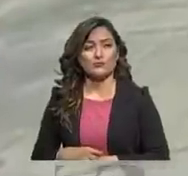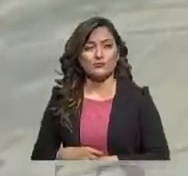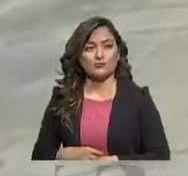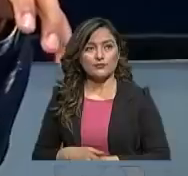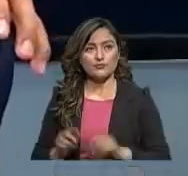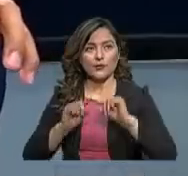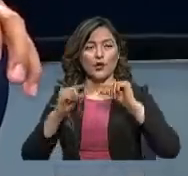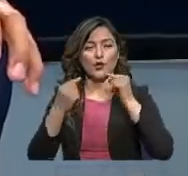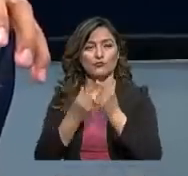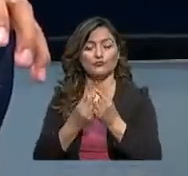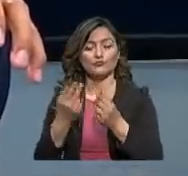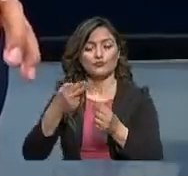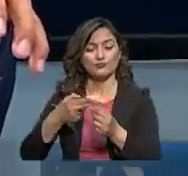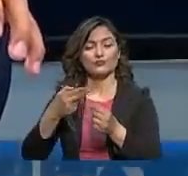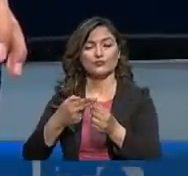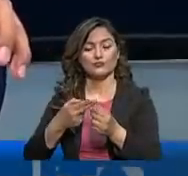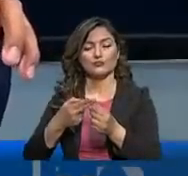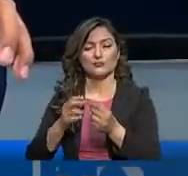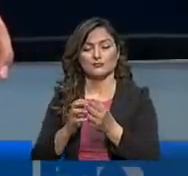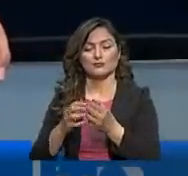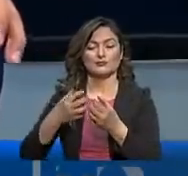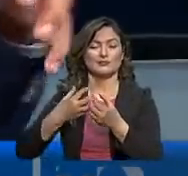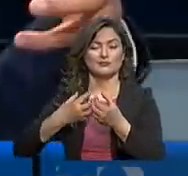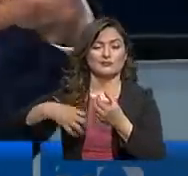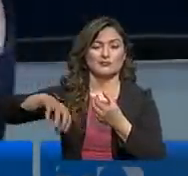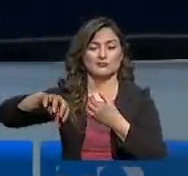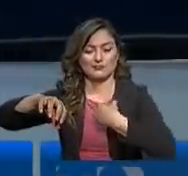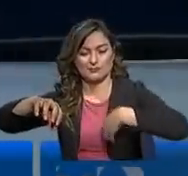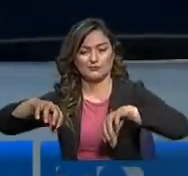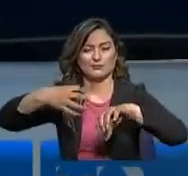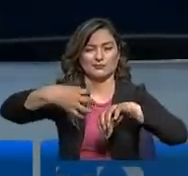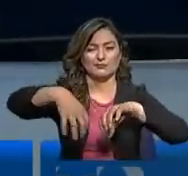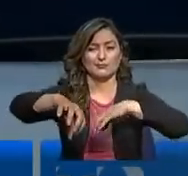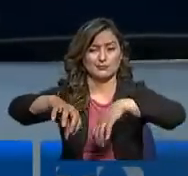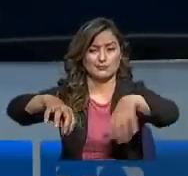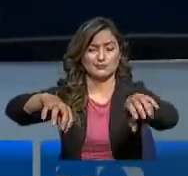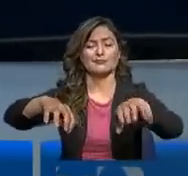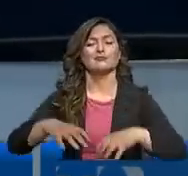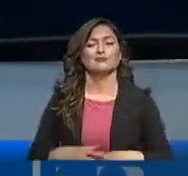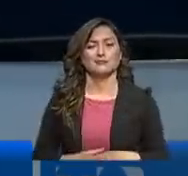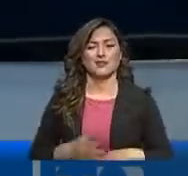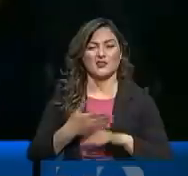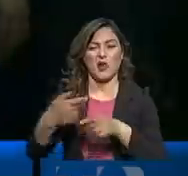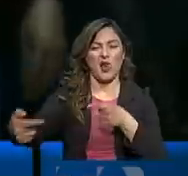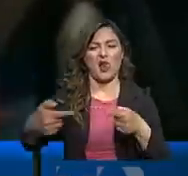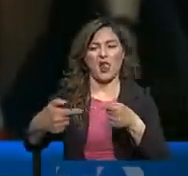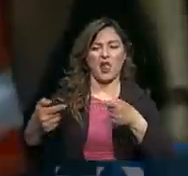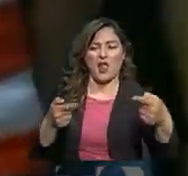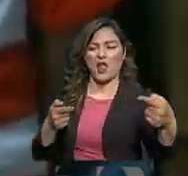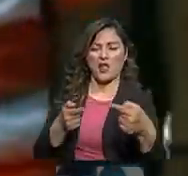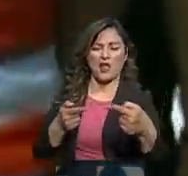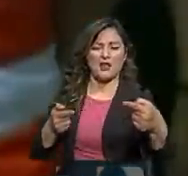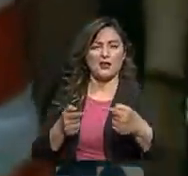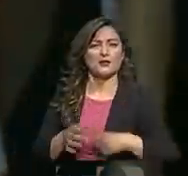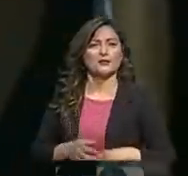una banda. De ahí se van disgregando estas bandas, se van así y otra vez se confrontan entre ellos mismos. Lo cierto es que